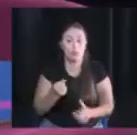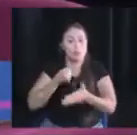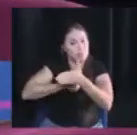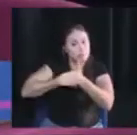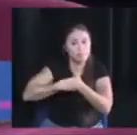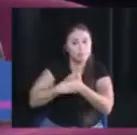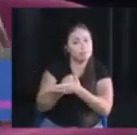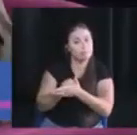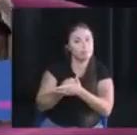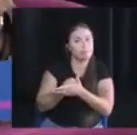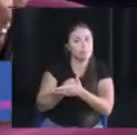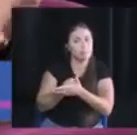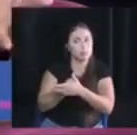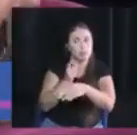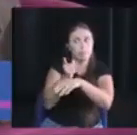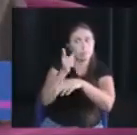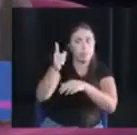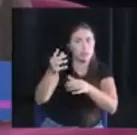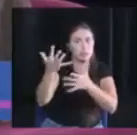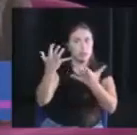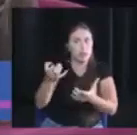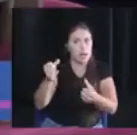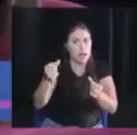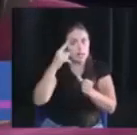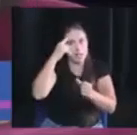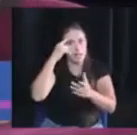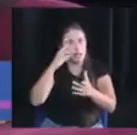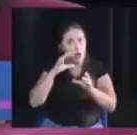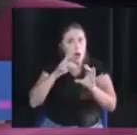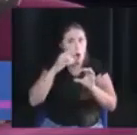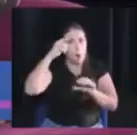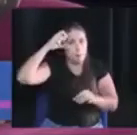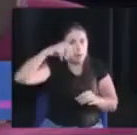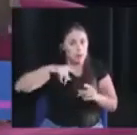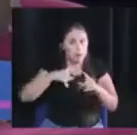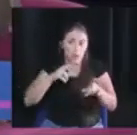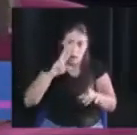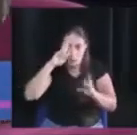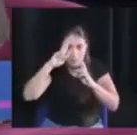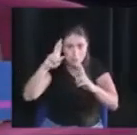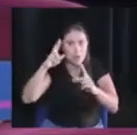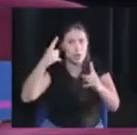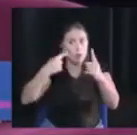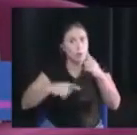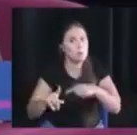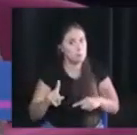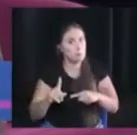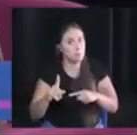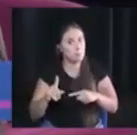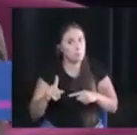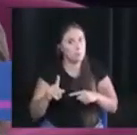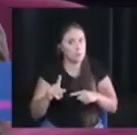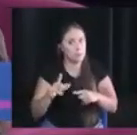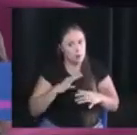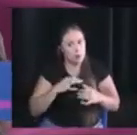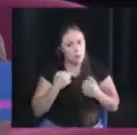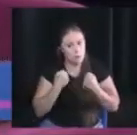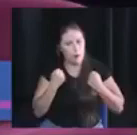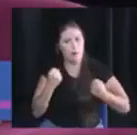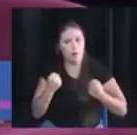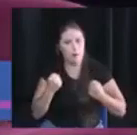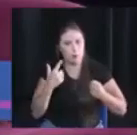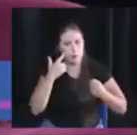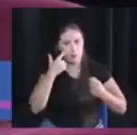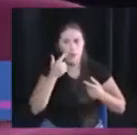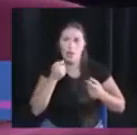contra quienes sostienen una concepción distinta, con mucho respeto, pero con vigor ideológico, y levantando